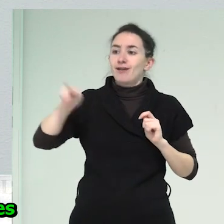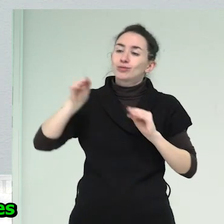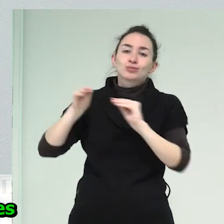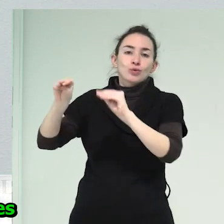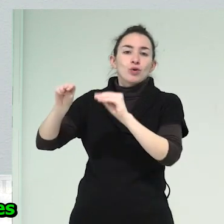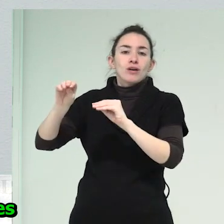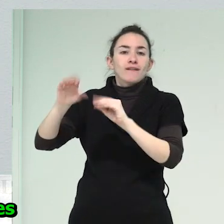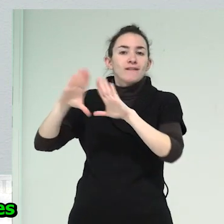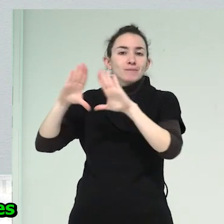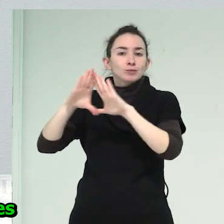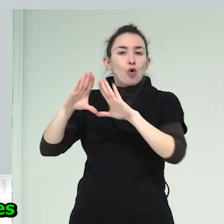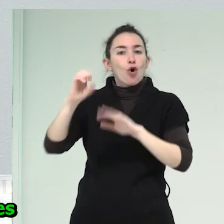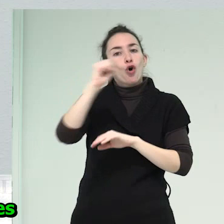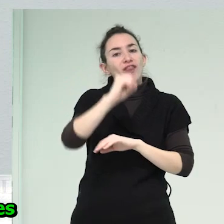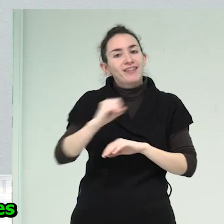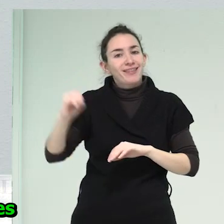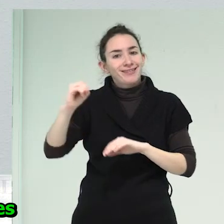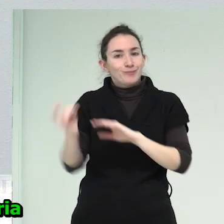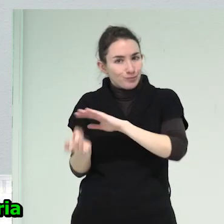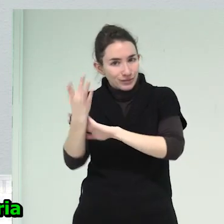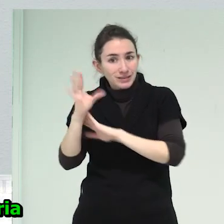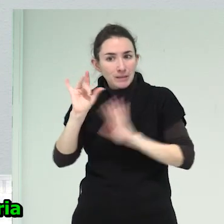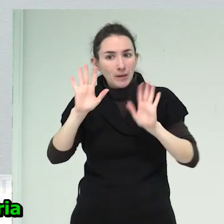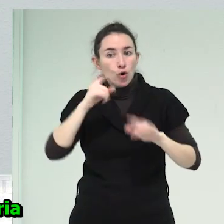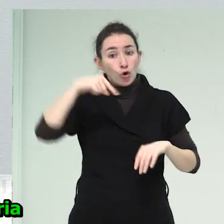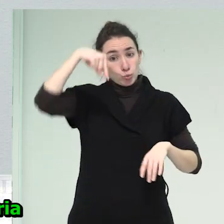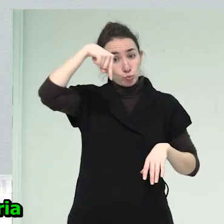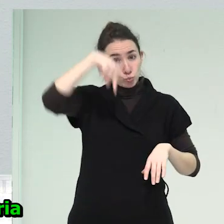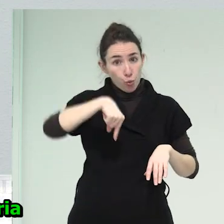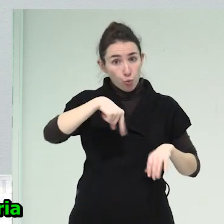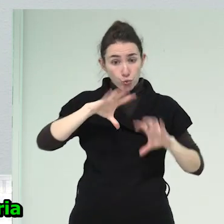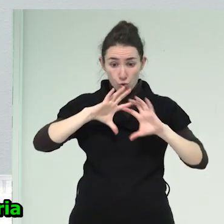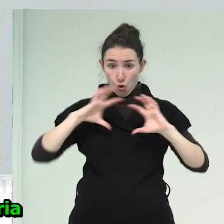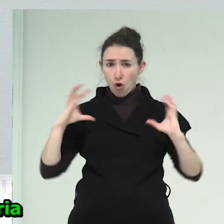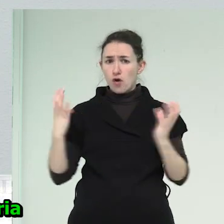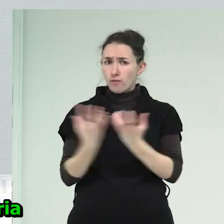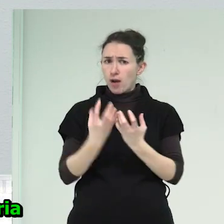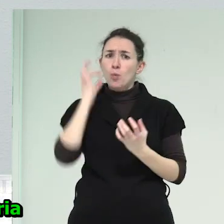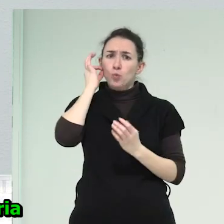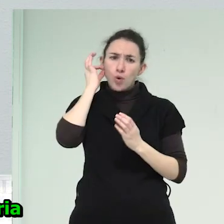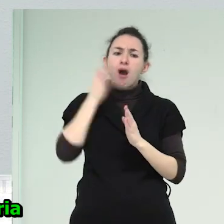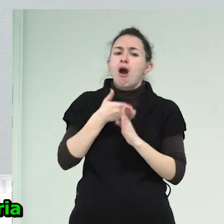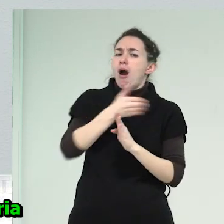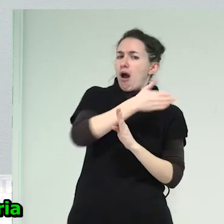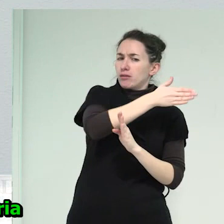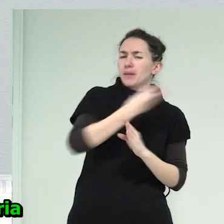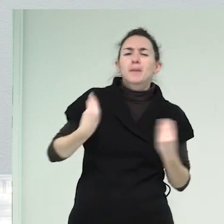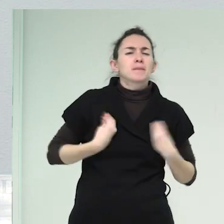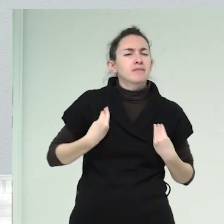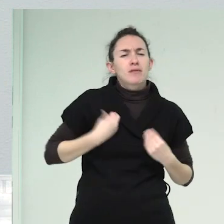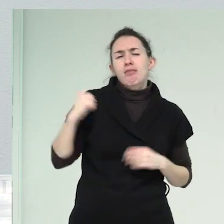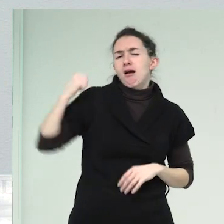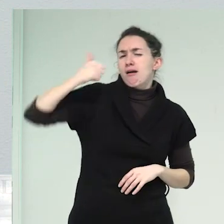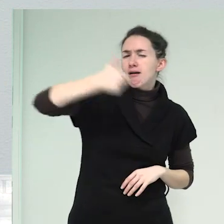esto no quiere decir que las mujeres de los sures globales no hayan luchado y creado durante toda su vida y toda su